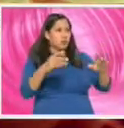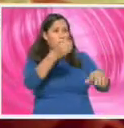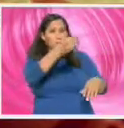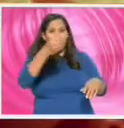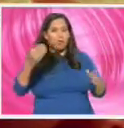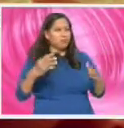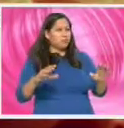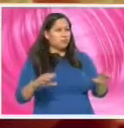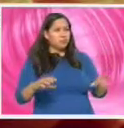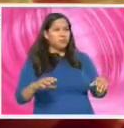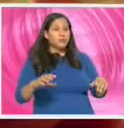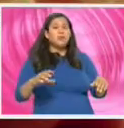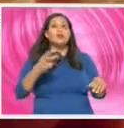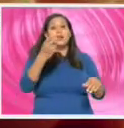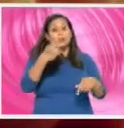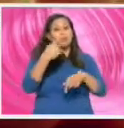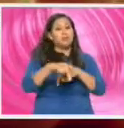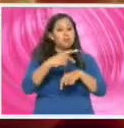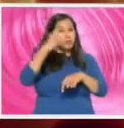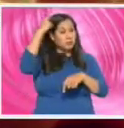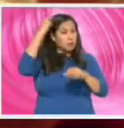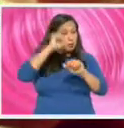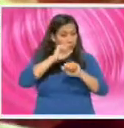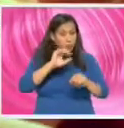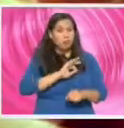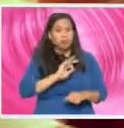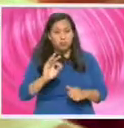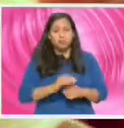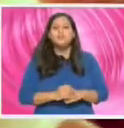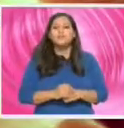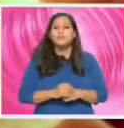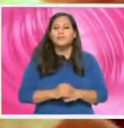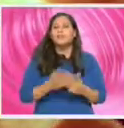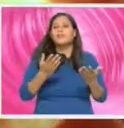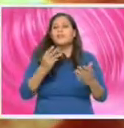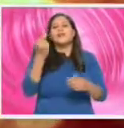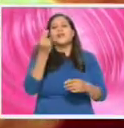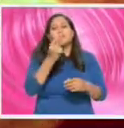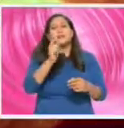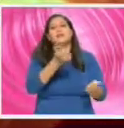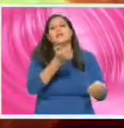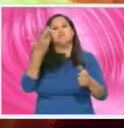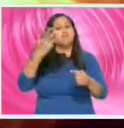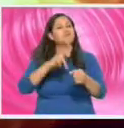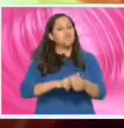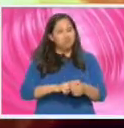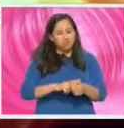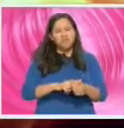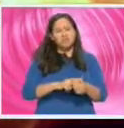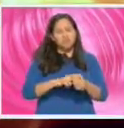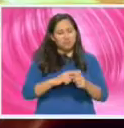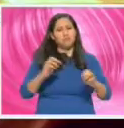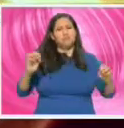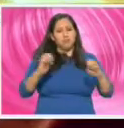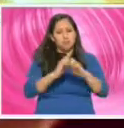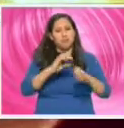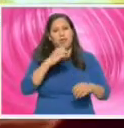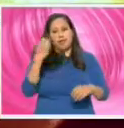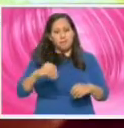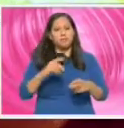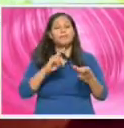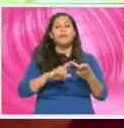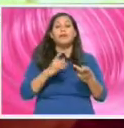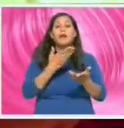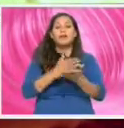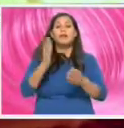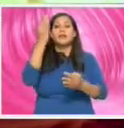lo que dice, todos esos son datos de alarma que hay que tener cuidado. Que requieren una intervención más oportuna. Y en